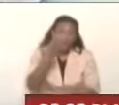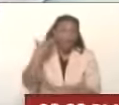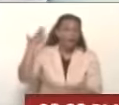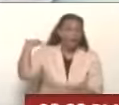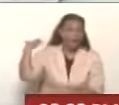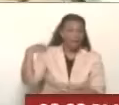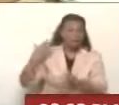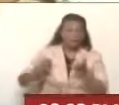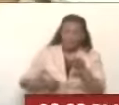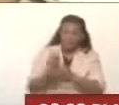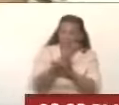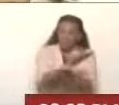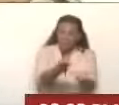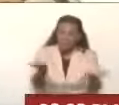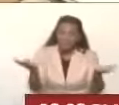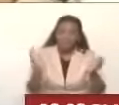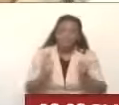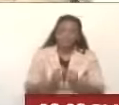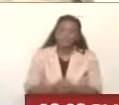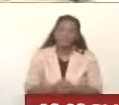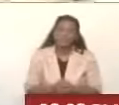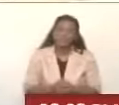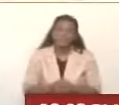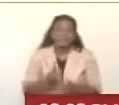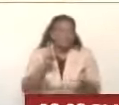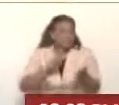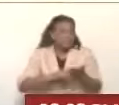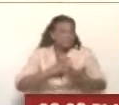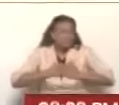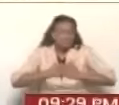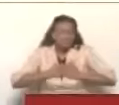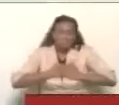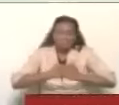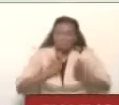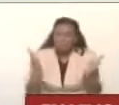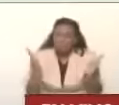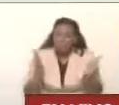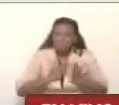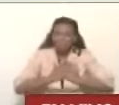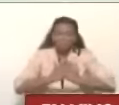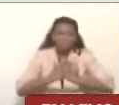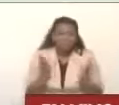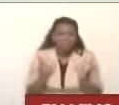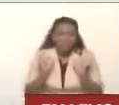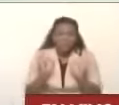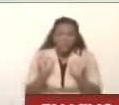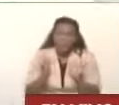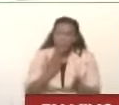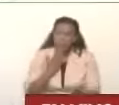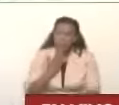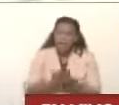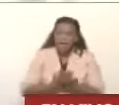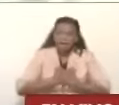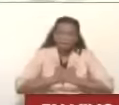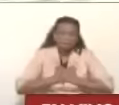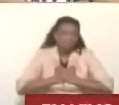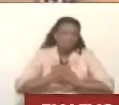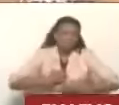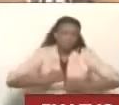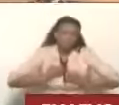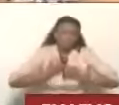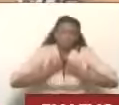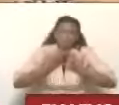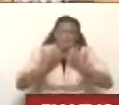Venezuela Mujer que usted ha creado. De verdad, presidente, estoy agradecida enormemente porque